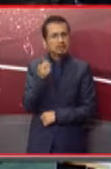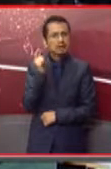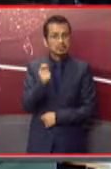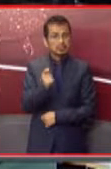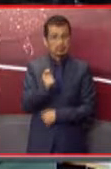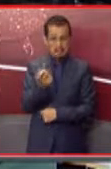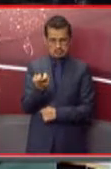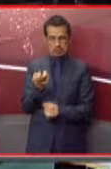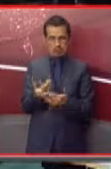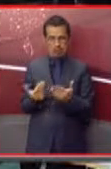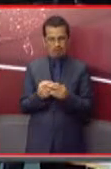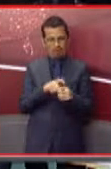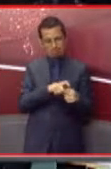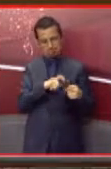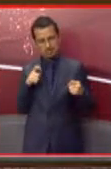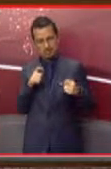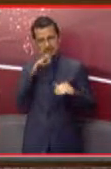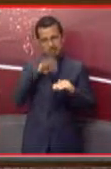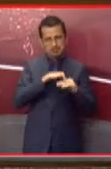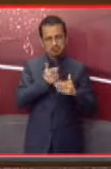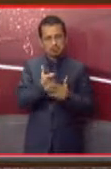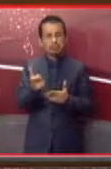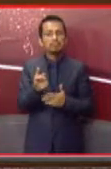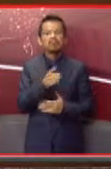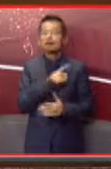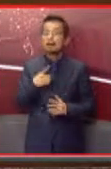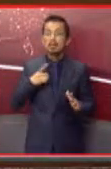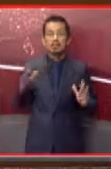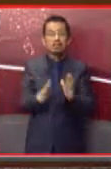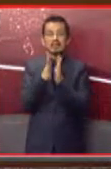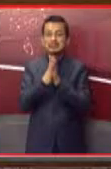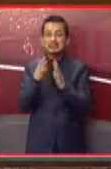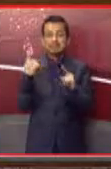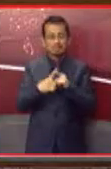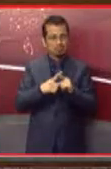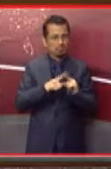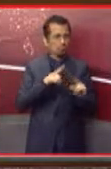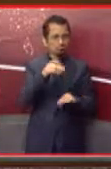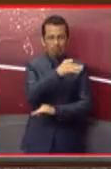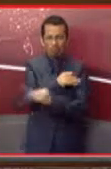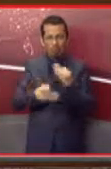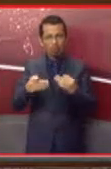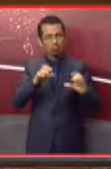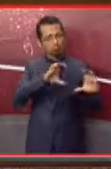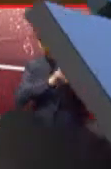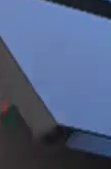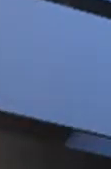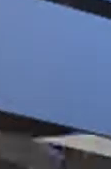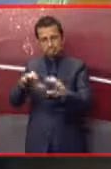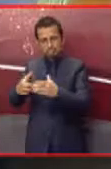como esta tengan la decidida participación de todos los sectores involucrados.